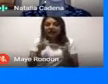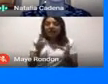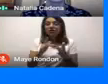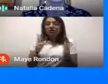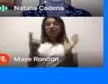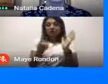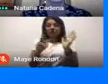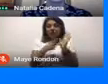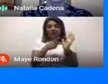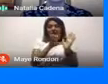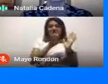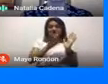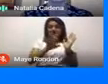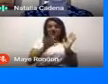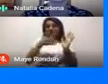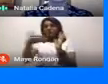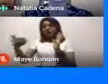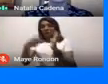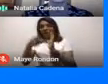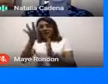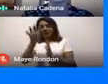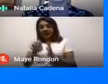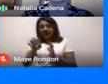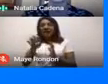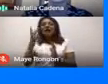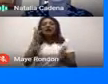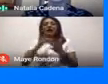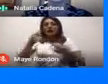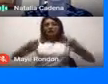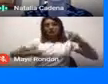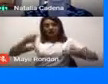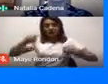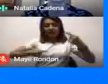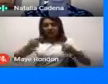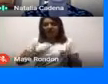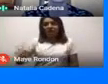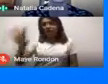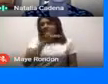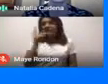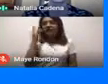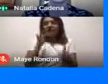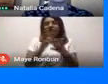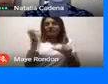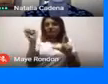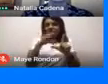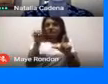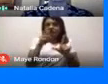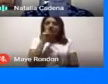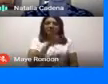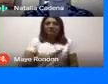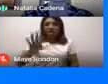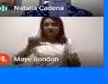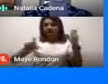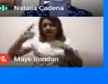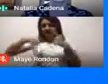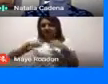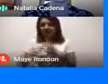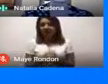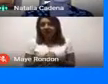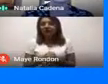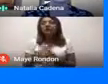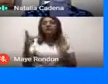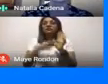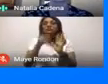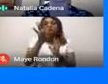al 2019, como gerente de competitividad y apoyo a las regiones en el Fondo Nacional de Turismo. Durante el periodo del 2009